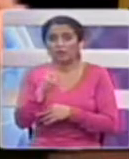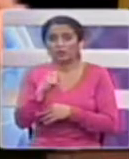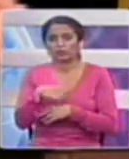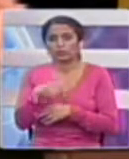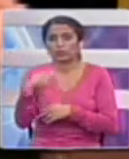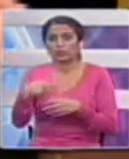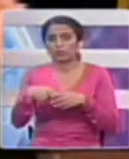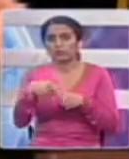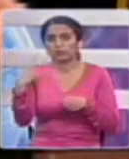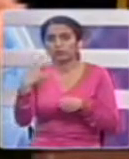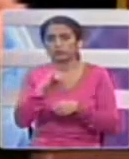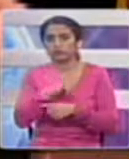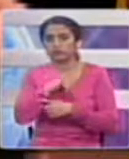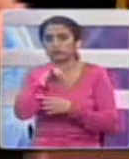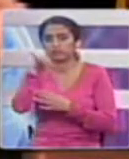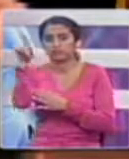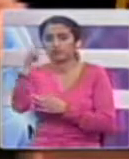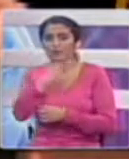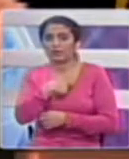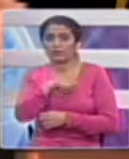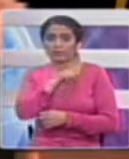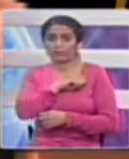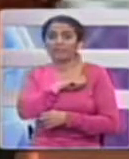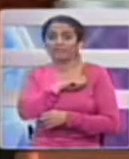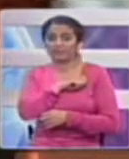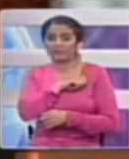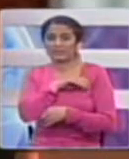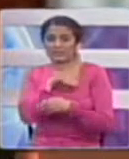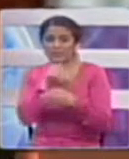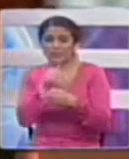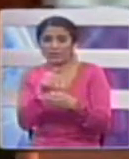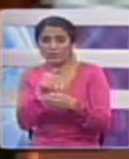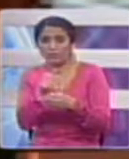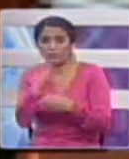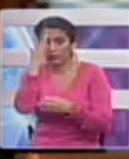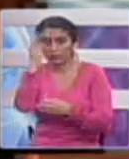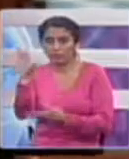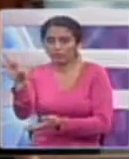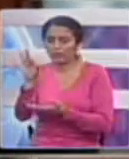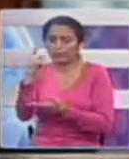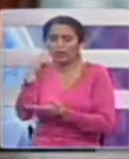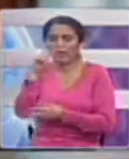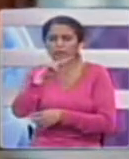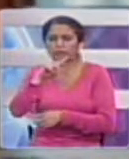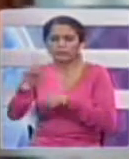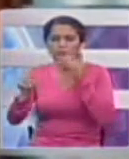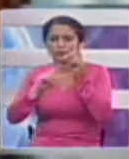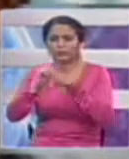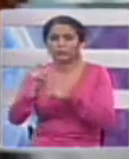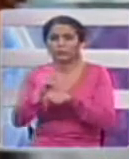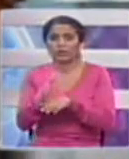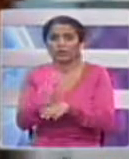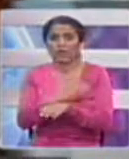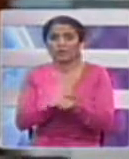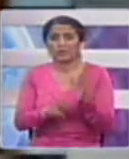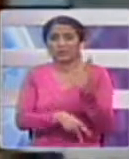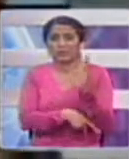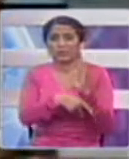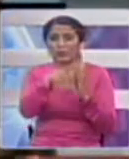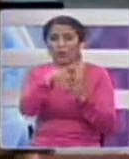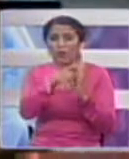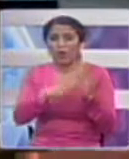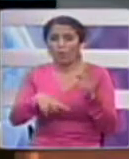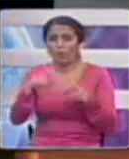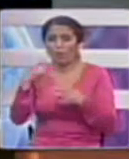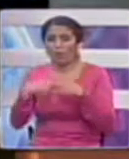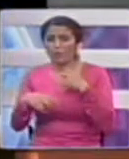a pocos días de que se le vinculara a la investigación sobre la presunta red de corrupción que operaba dentro de Petroecuador. Así